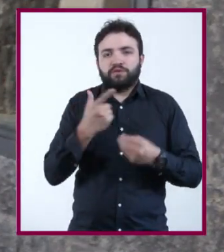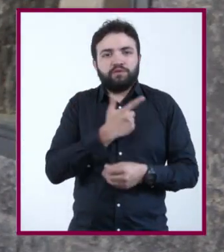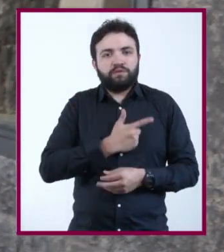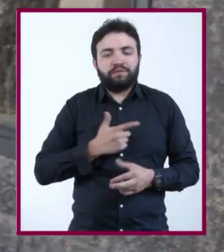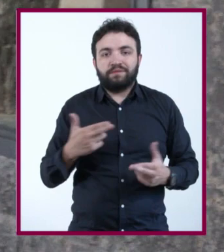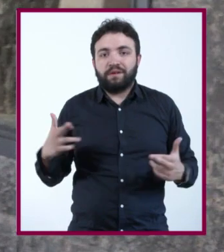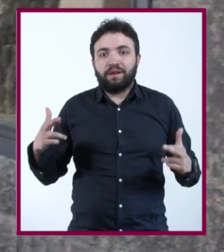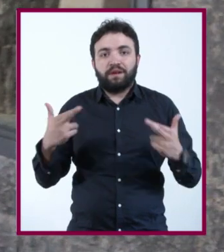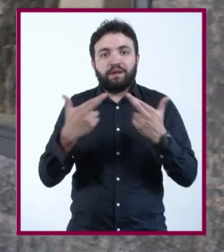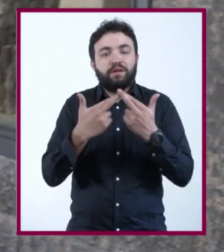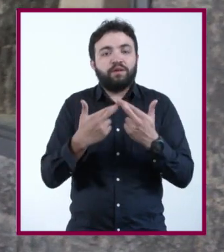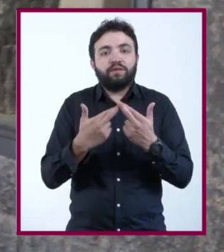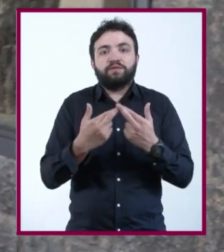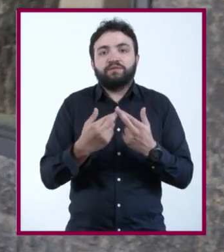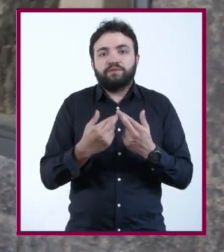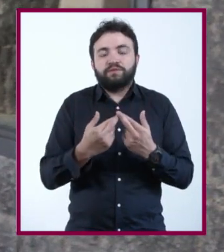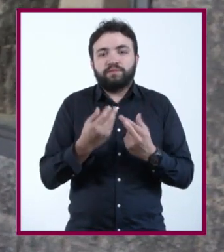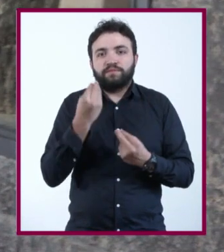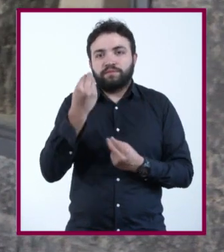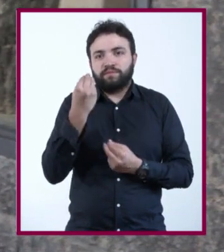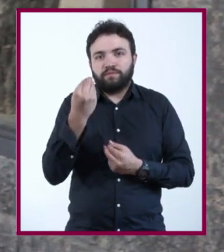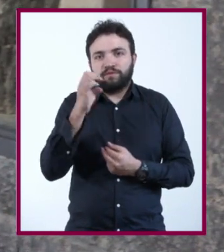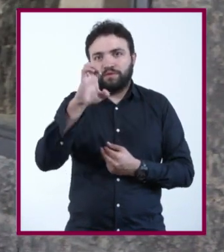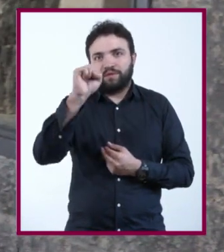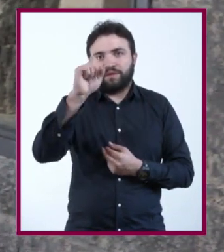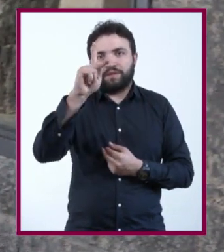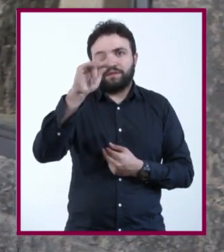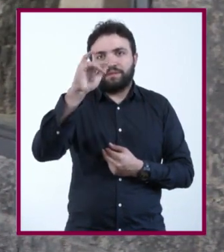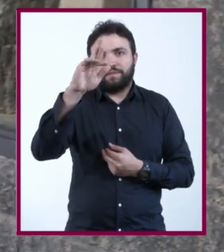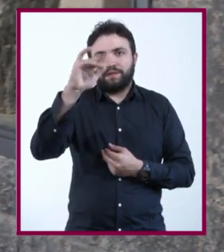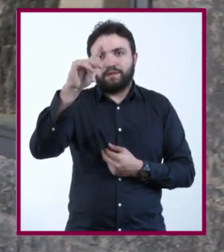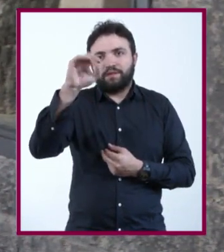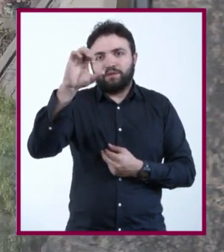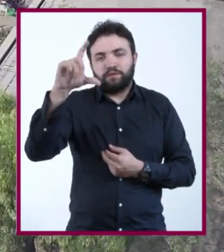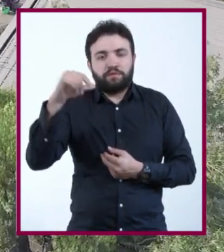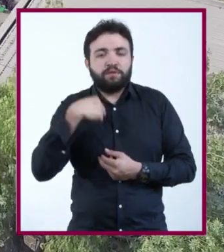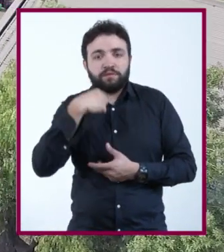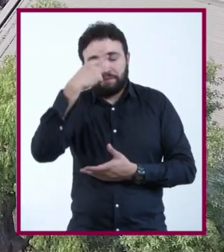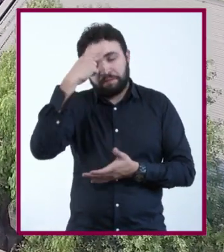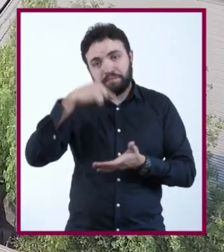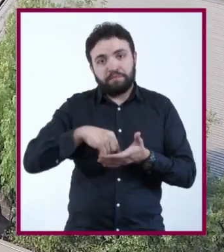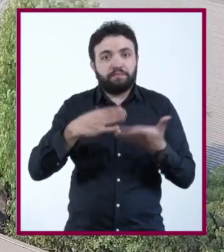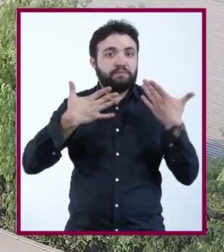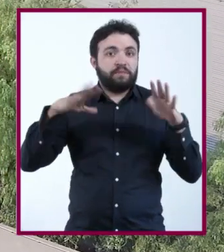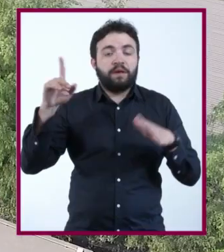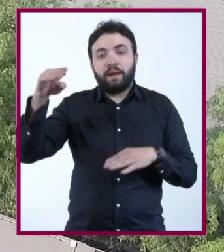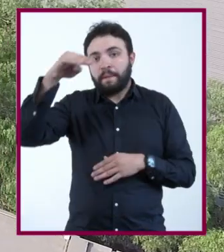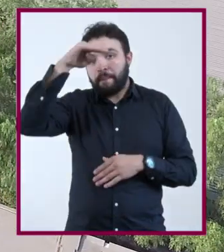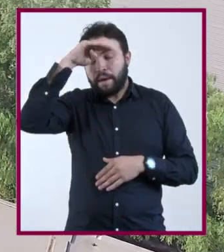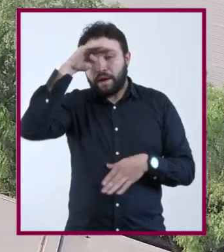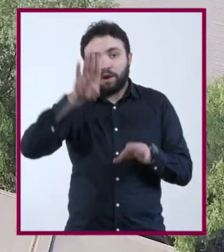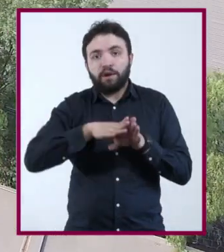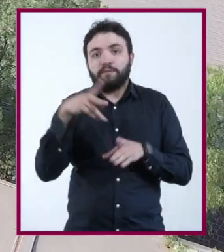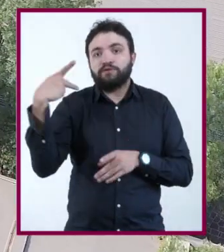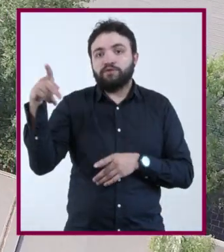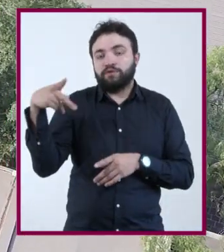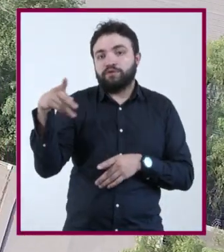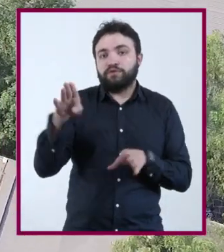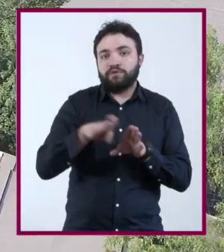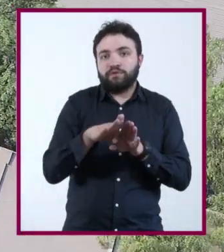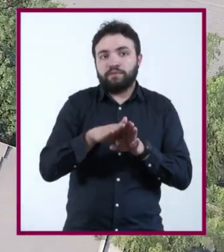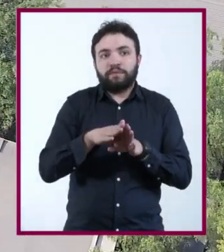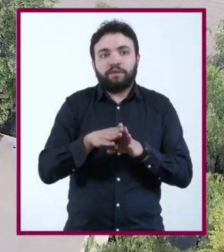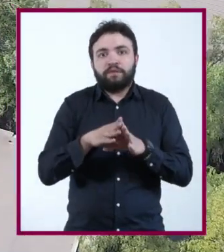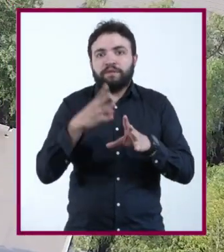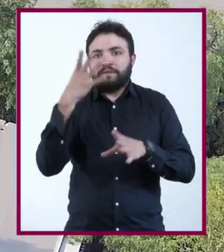sí era una persona muy religiosa, era una persona muy espiritual, y entonces supongo que él pensaba que esto iba a ser su